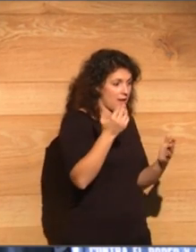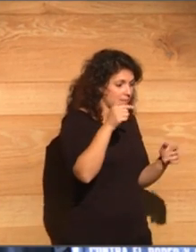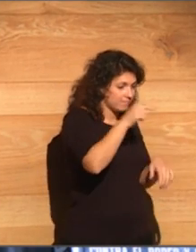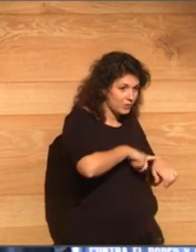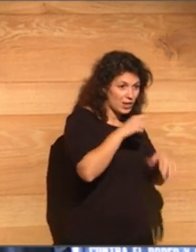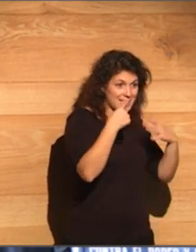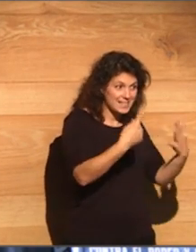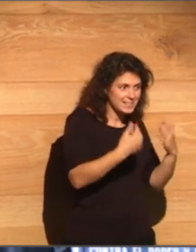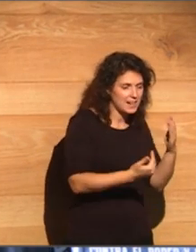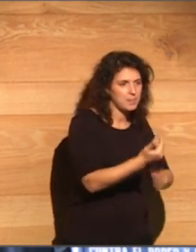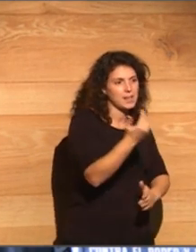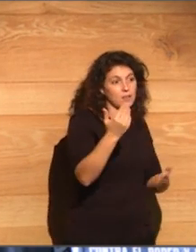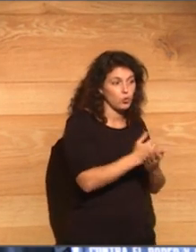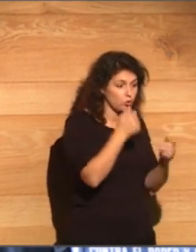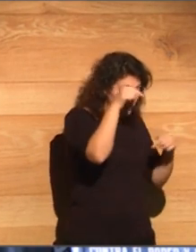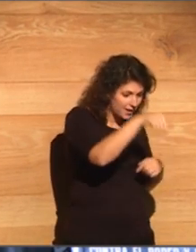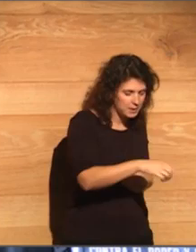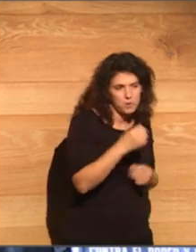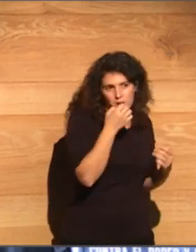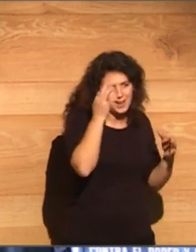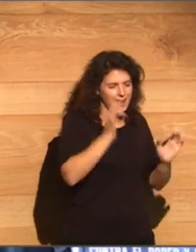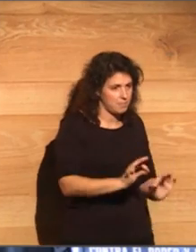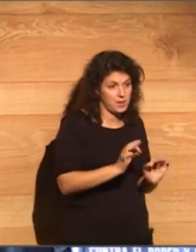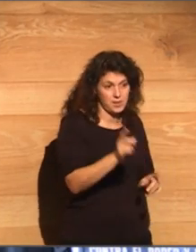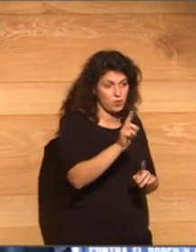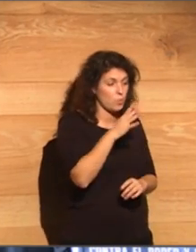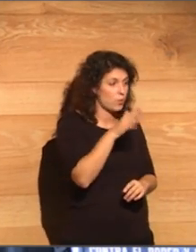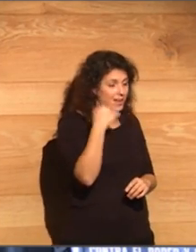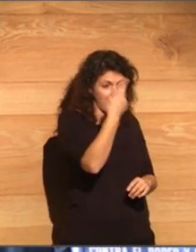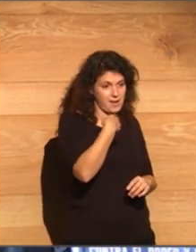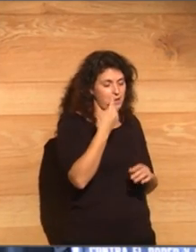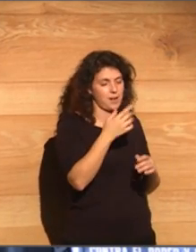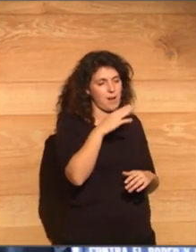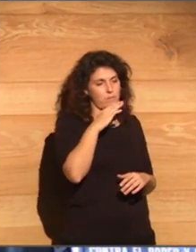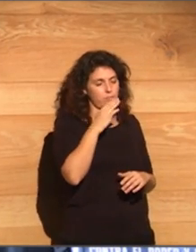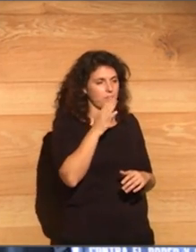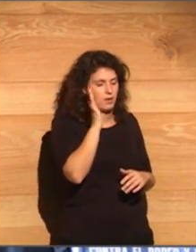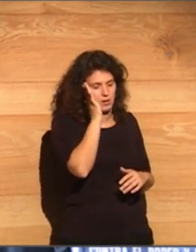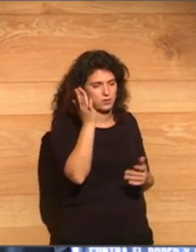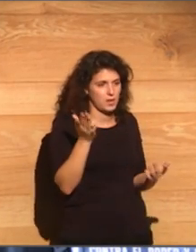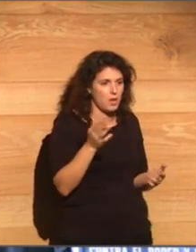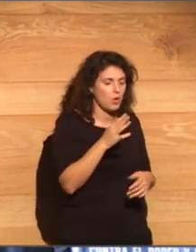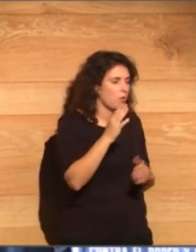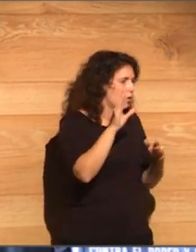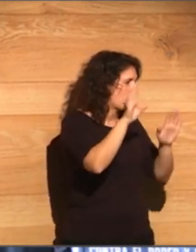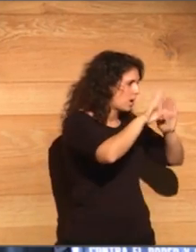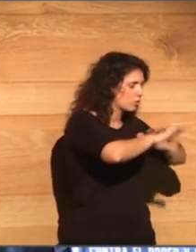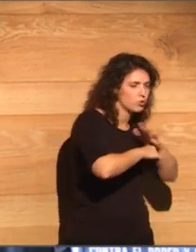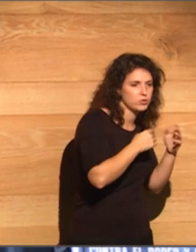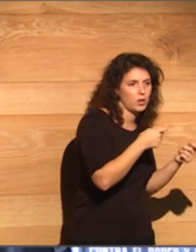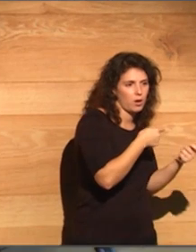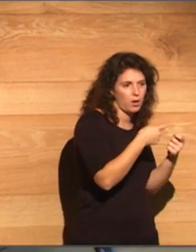6 de la mañana, pero en realidad no estáis porque tenían todos una cara de destrozados. De no haberse recogido toda la noche, o haber estado jugando a las